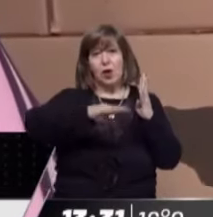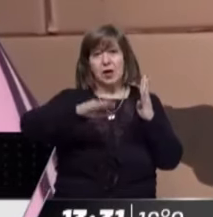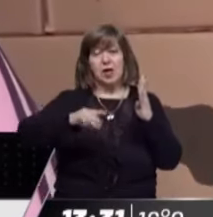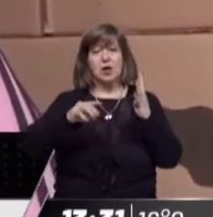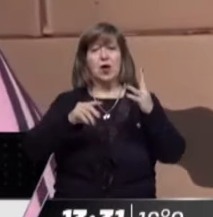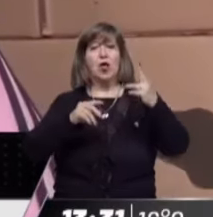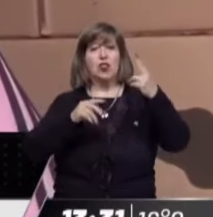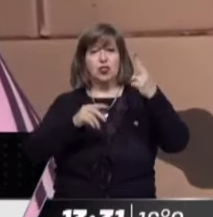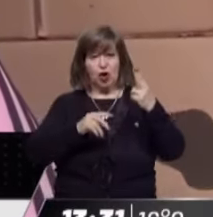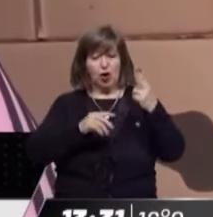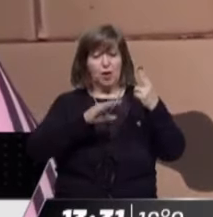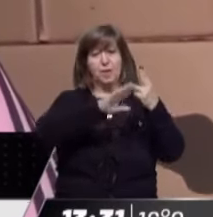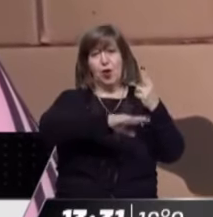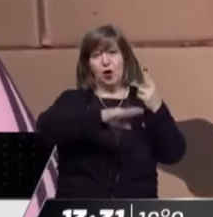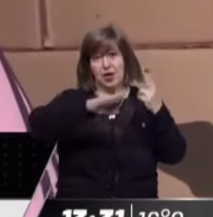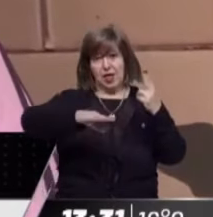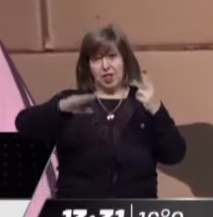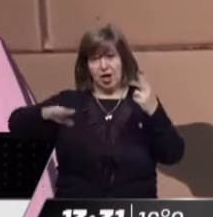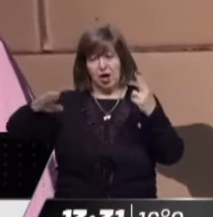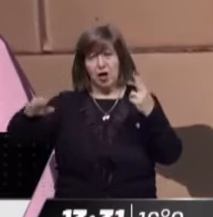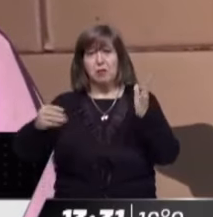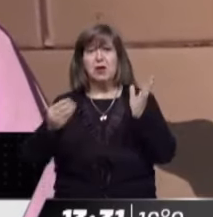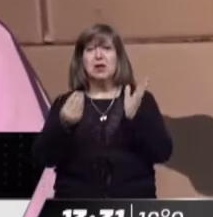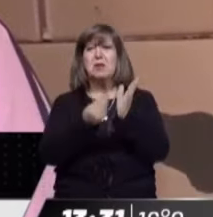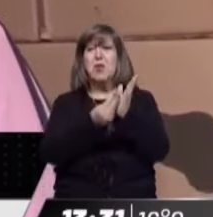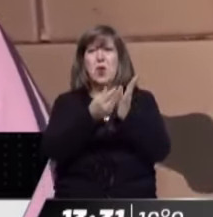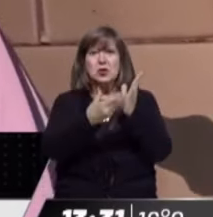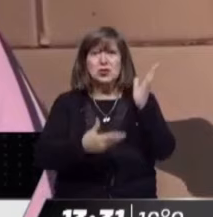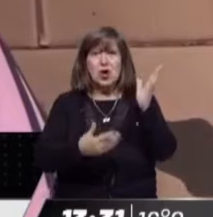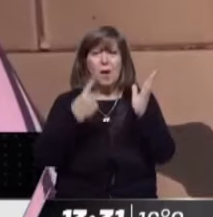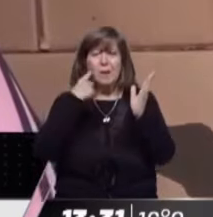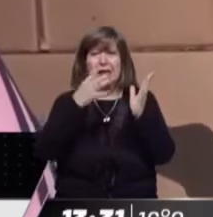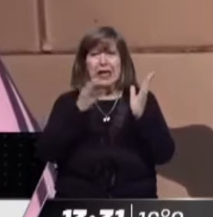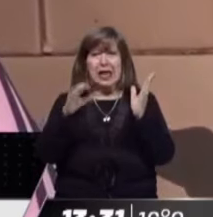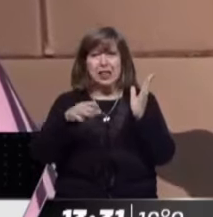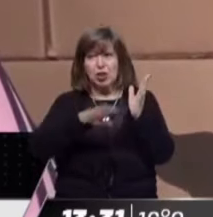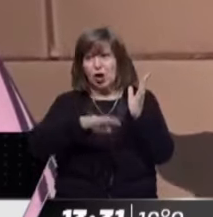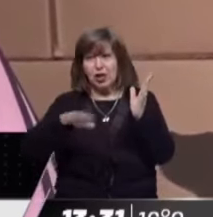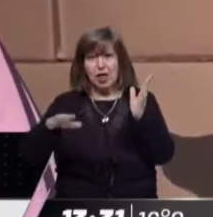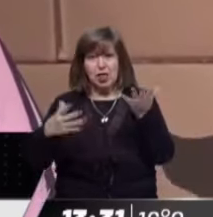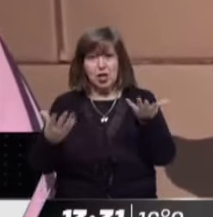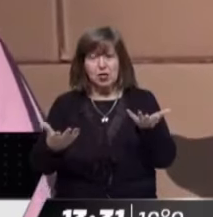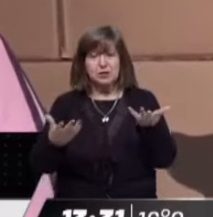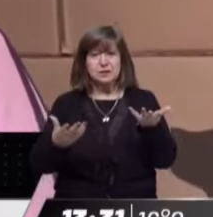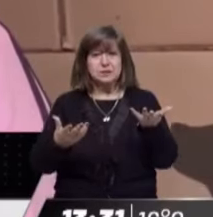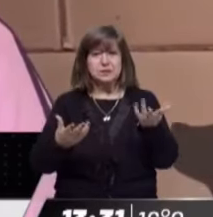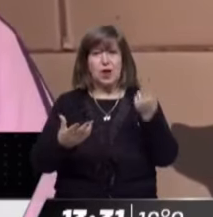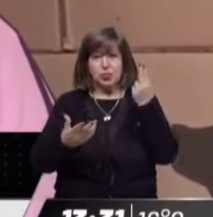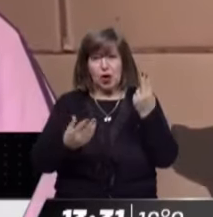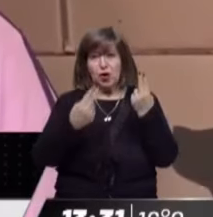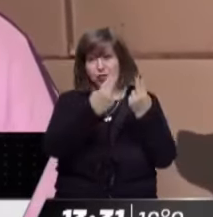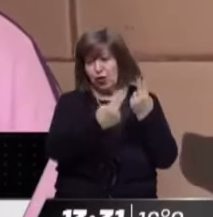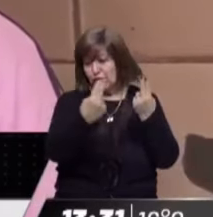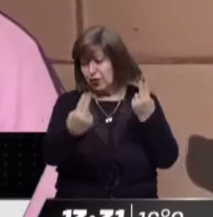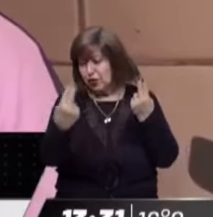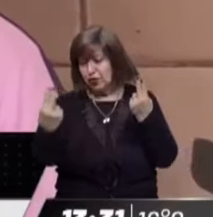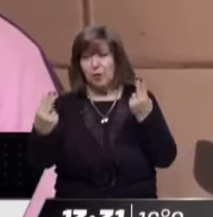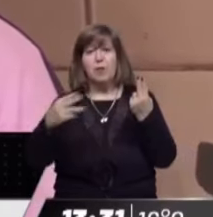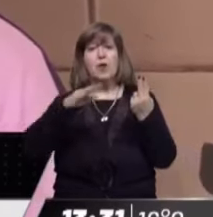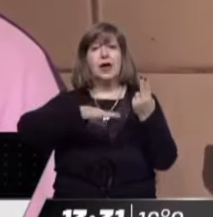niños porque eh desbord en la cantidad de niños que hay acá Así que por eso son dos cajas